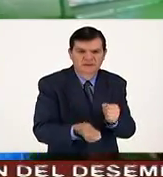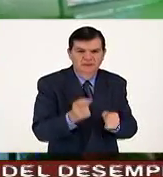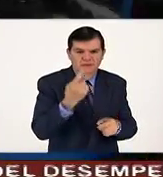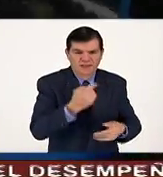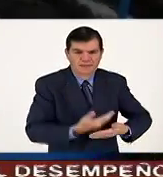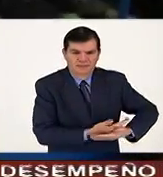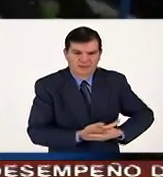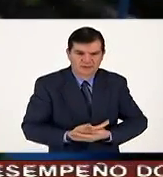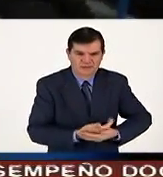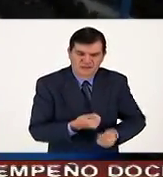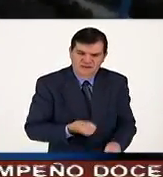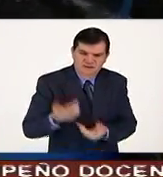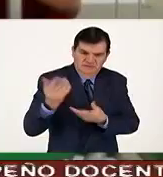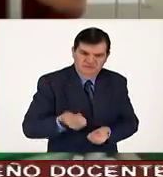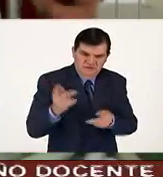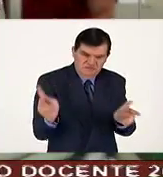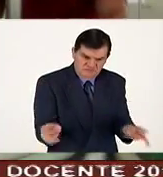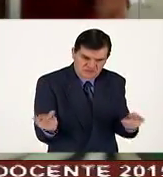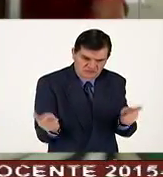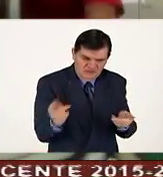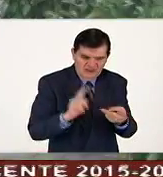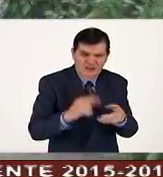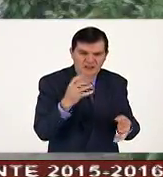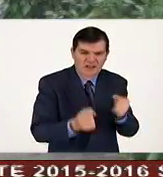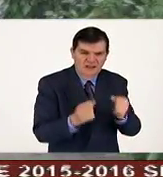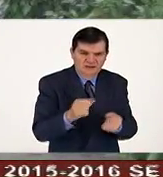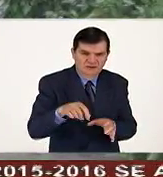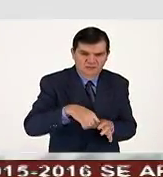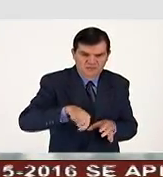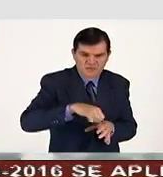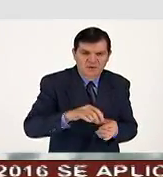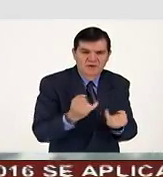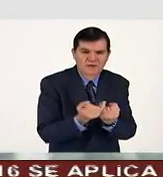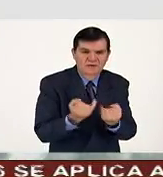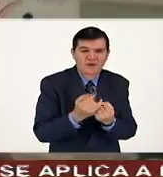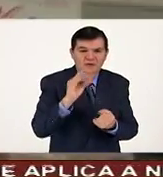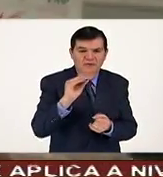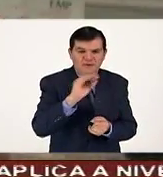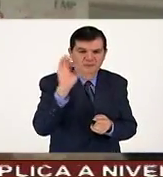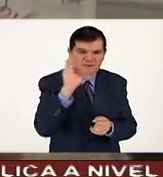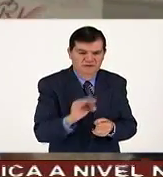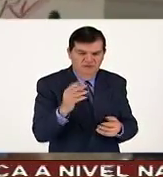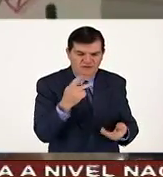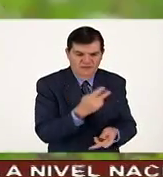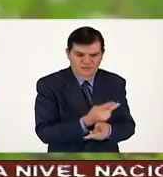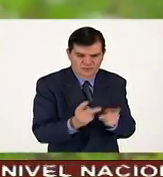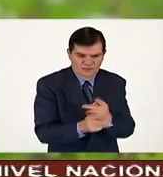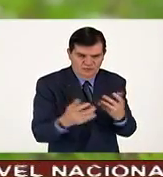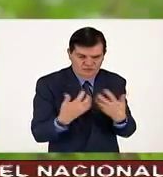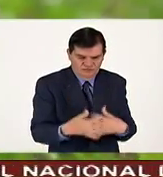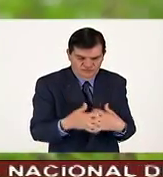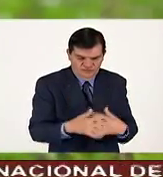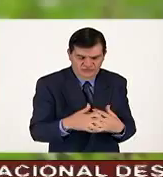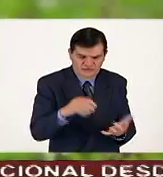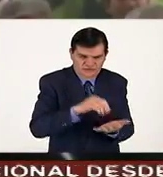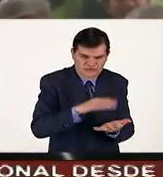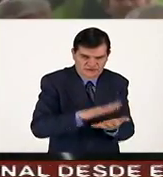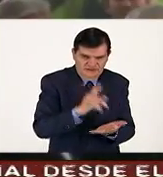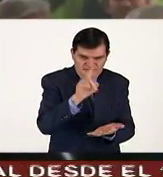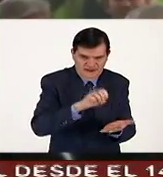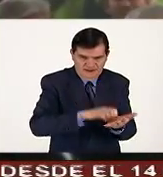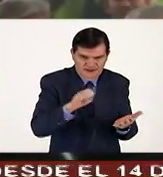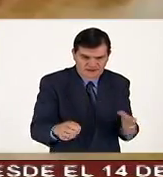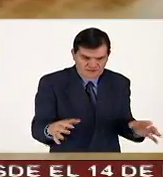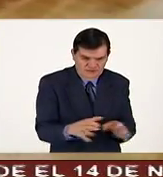bebé y leche en polvo. En México, el 97% de los productores de leche, nada más para citar un ejemplo,